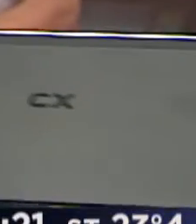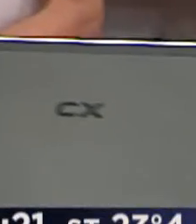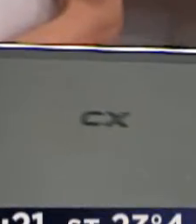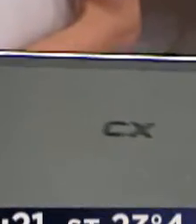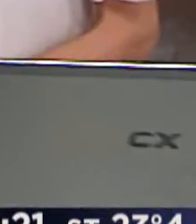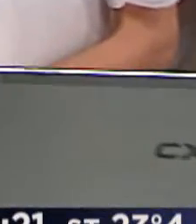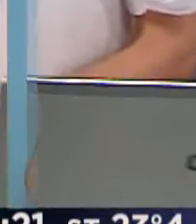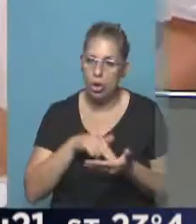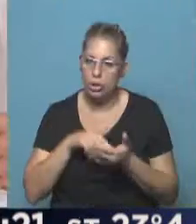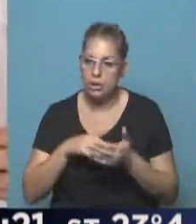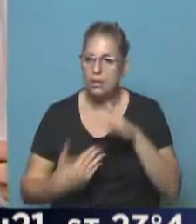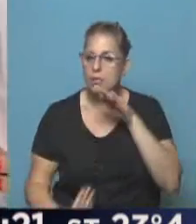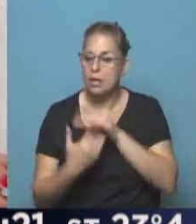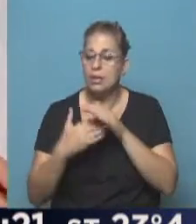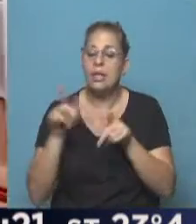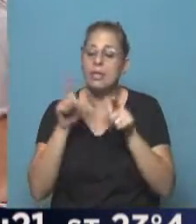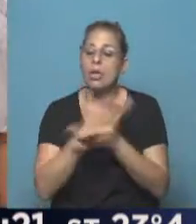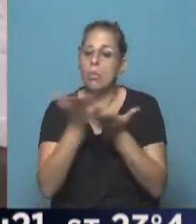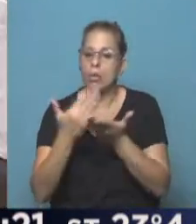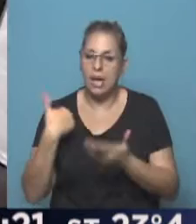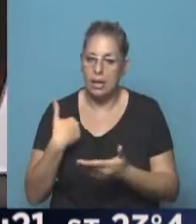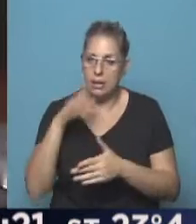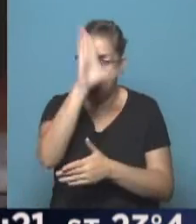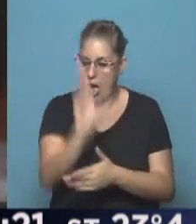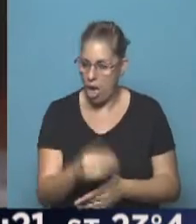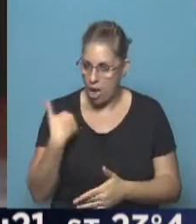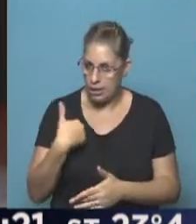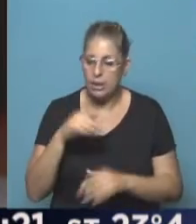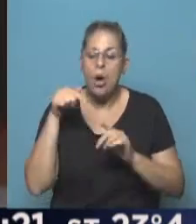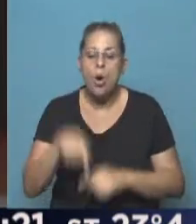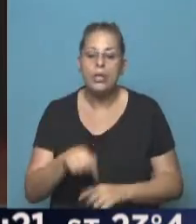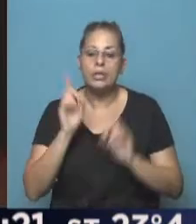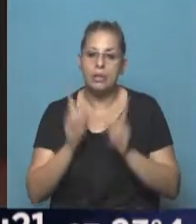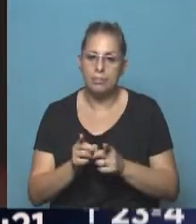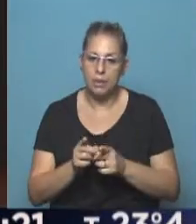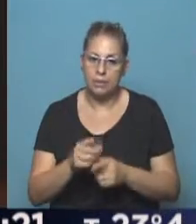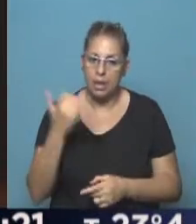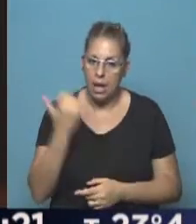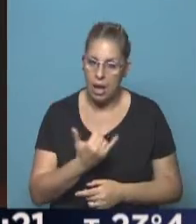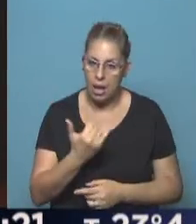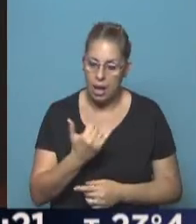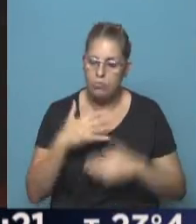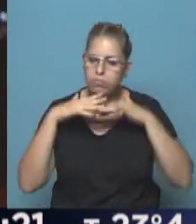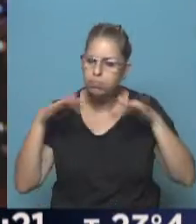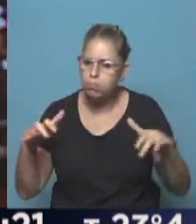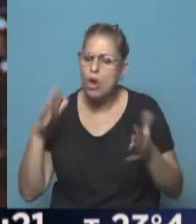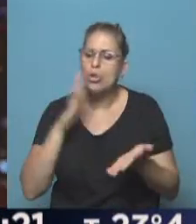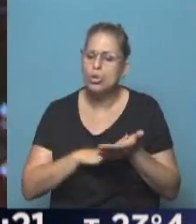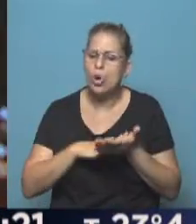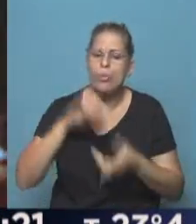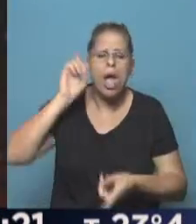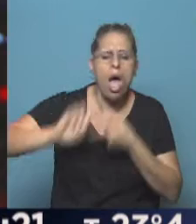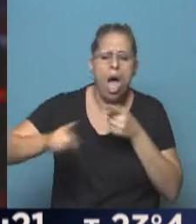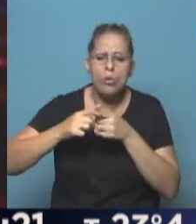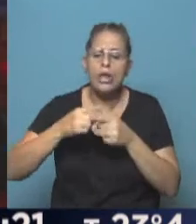Continuamos con el noticiero central de la televisión pública argentina para todo el país y en el día de hoy se registraron muchas más repercusiones sobre el acuerdo